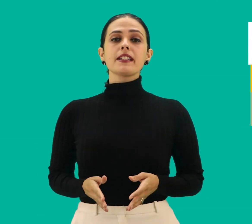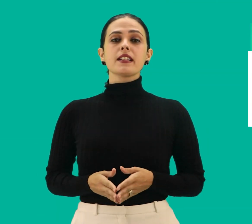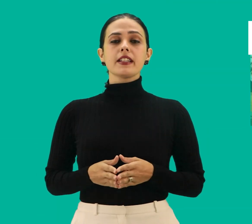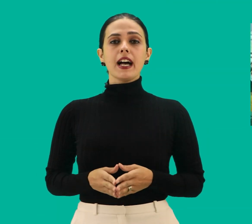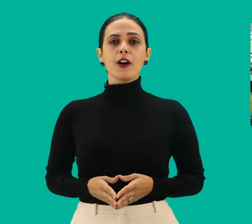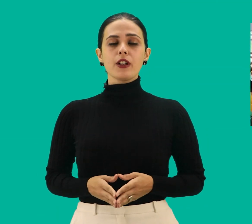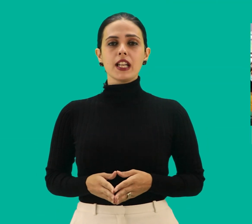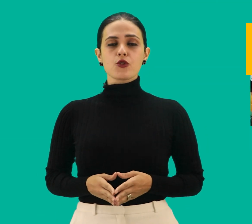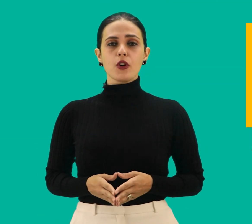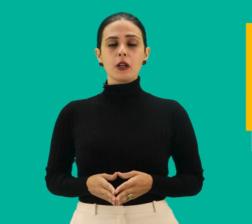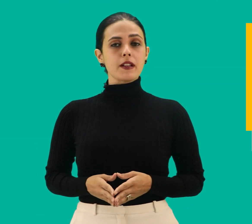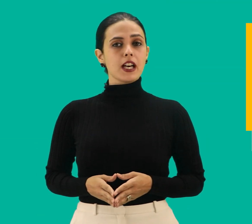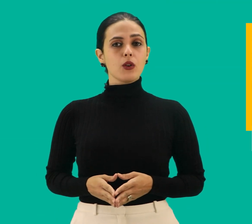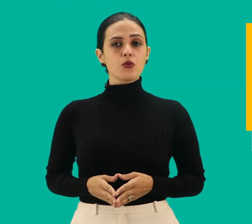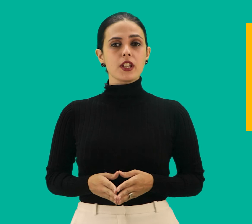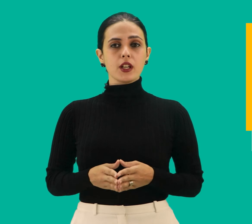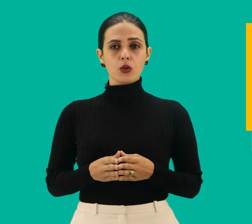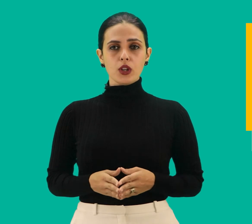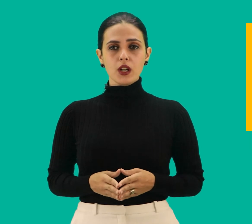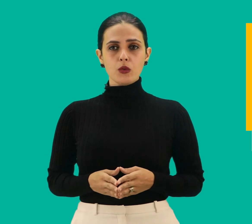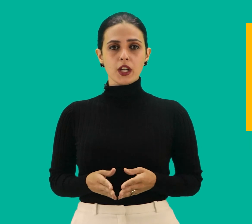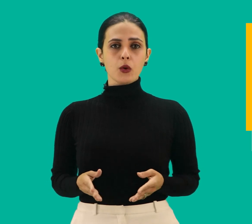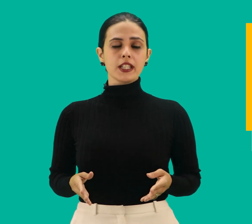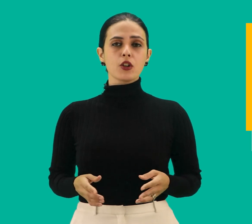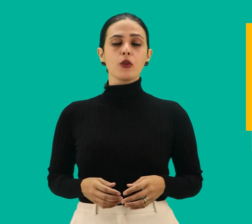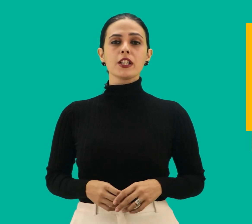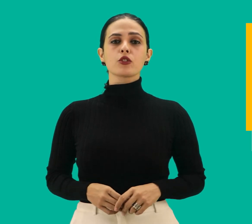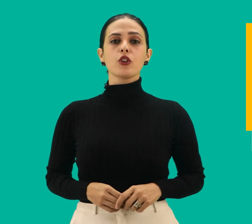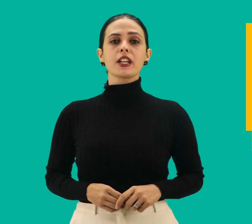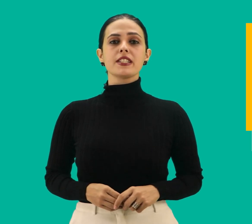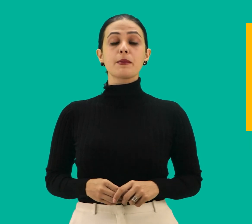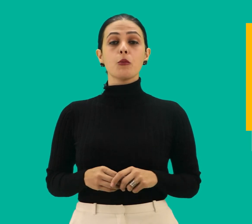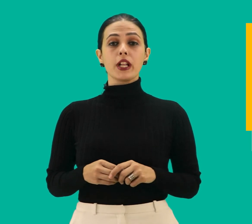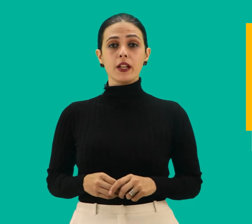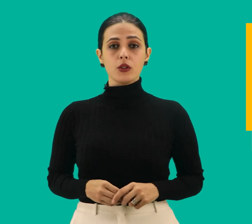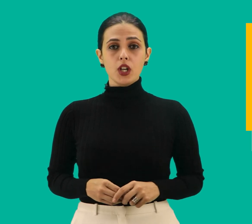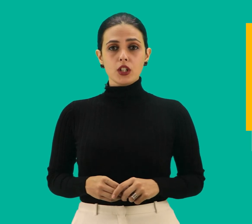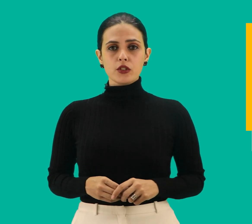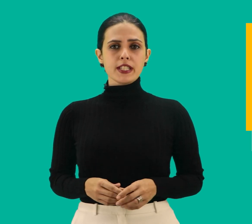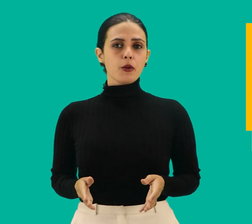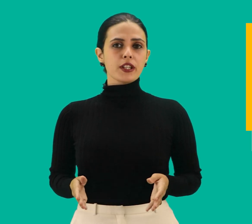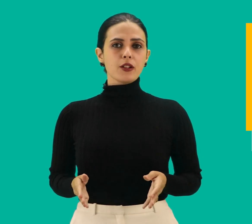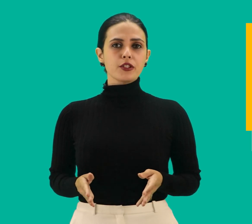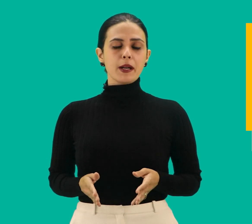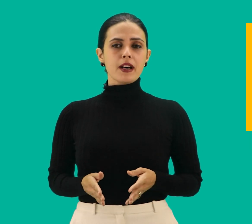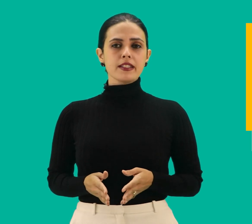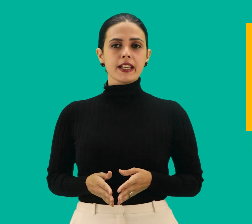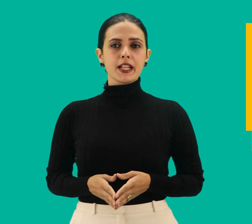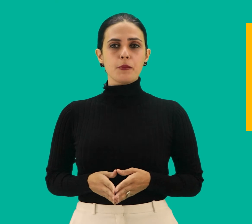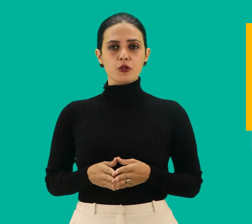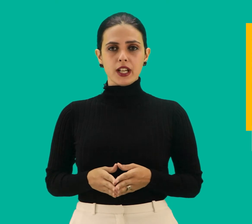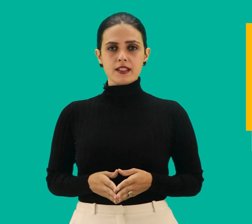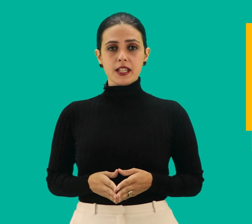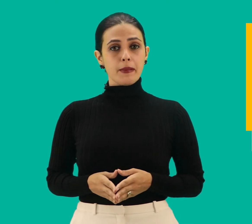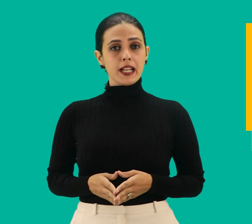Alianza País Santiago realizó el pasado 11 de julio un encuentro con el doctor Guillermo Moreno, donde se abordaron temas de